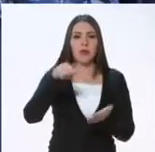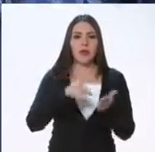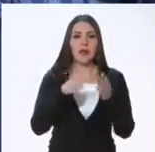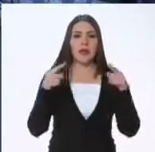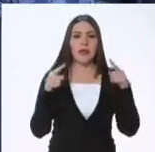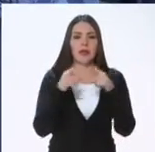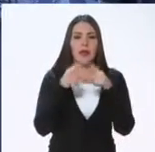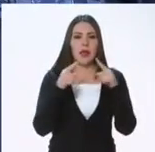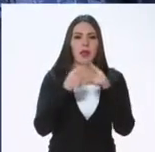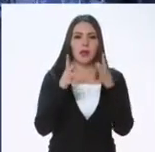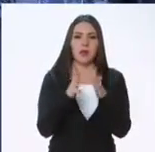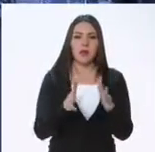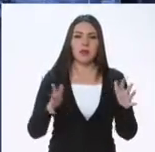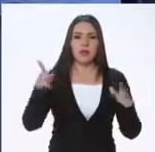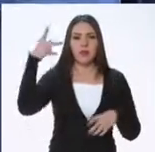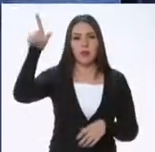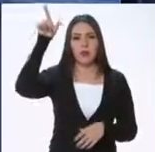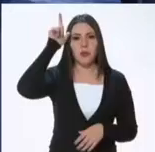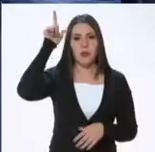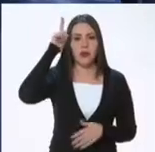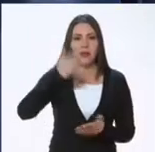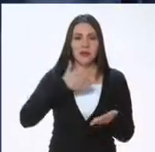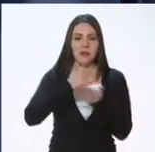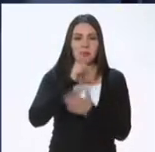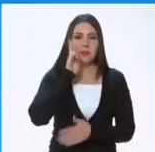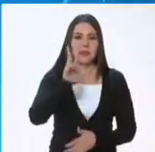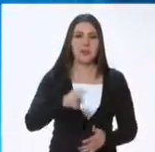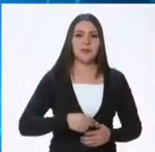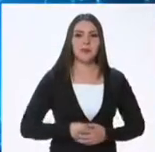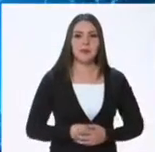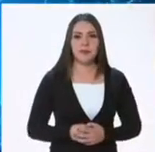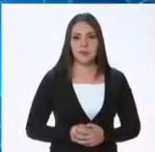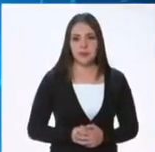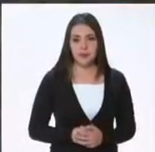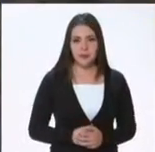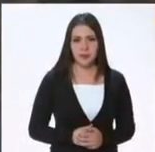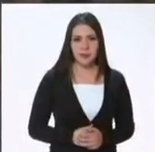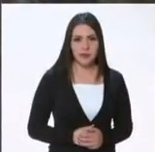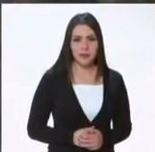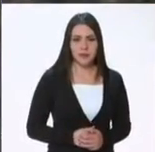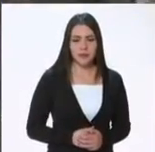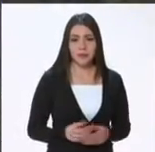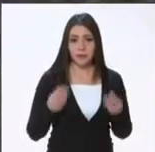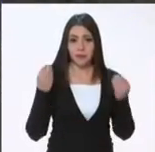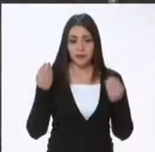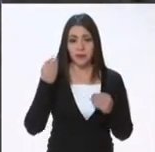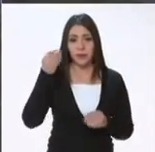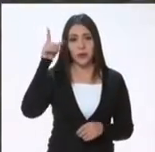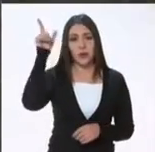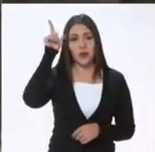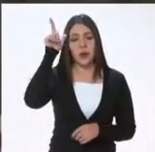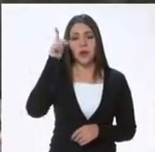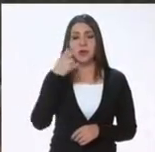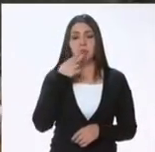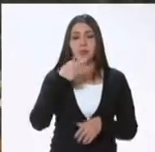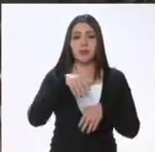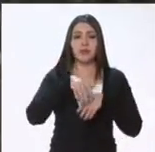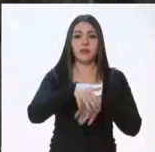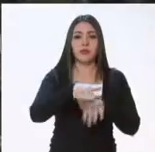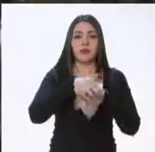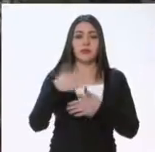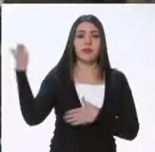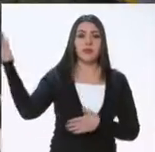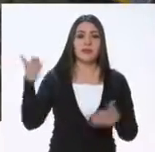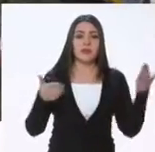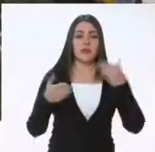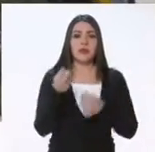la Basílica de Guadalupe. Y Eric Pinto nos tiene el reporte, vamos. Miles de peregrinos guadalupanos procedentes de 12